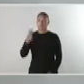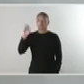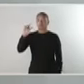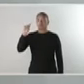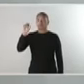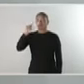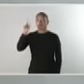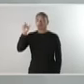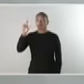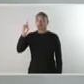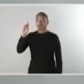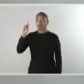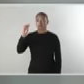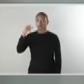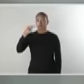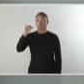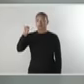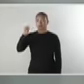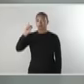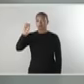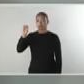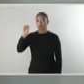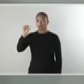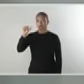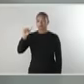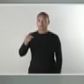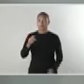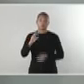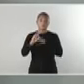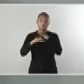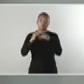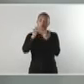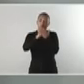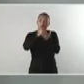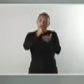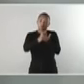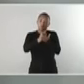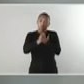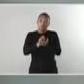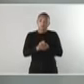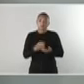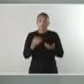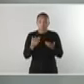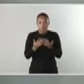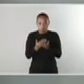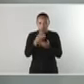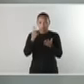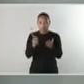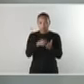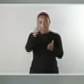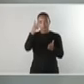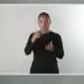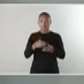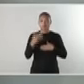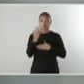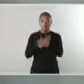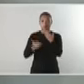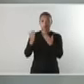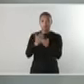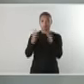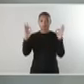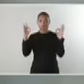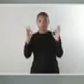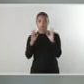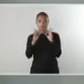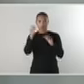Hinojosa Ochoa estimados tamaulipecos nuevamente Me presento ante ustedes de frente y con